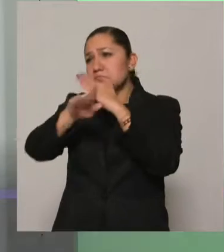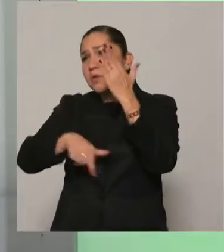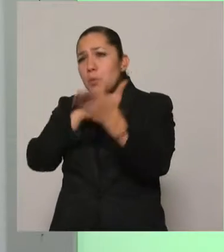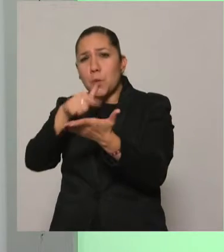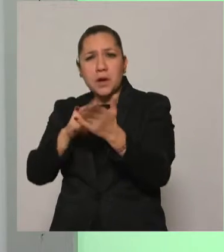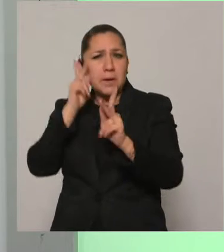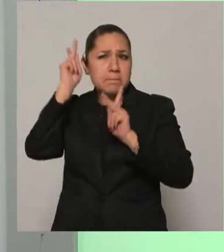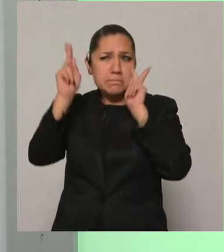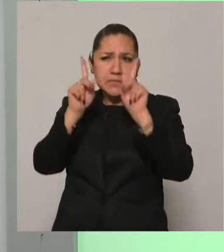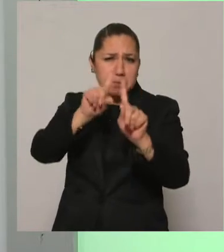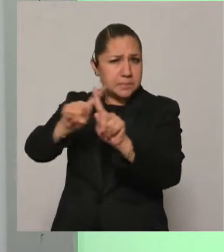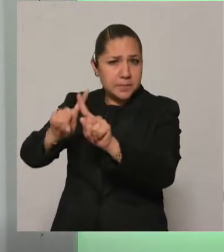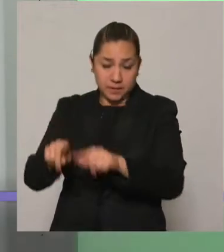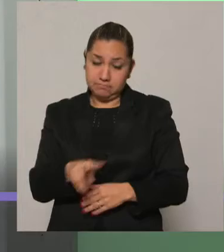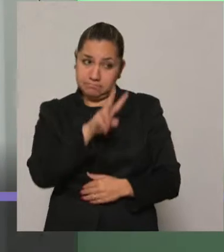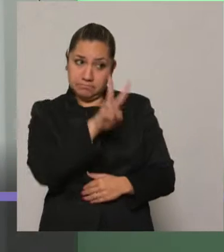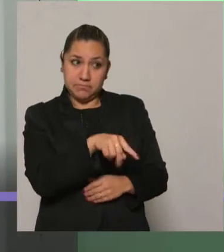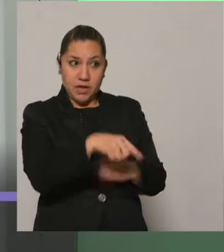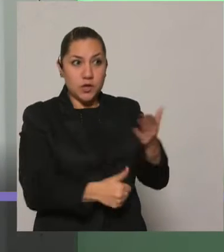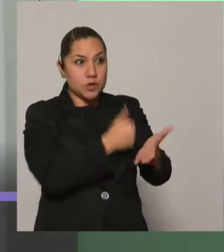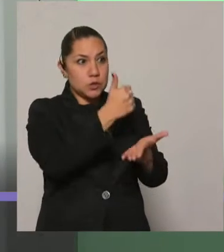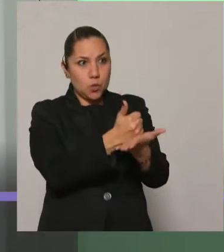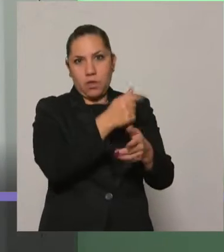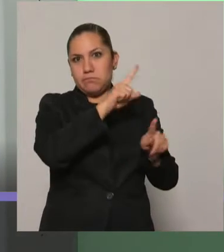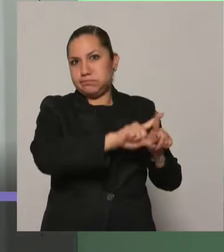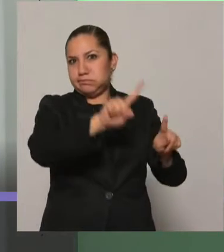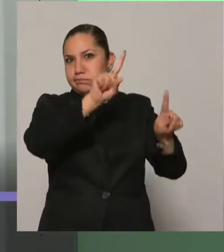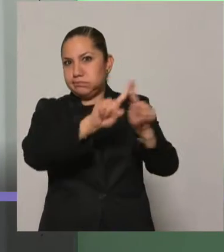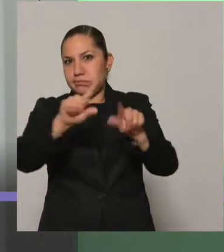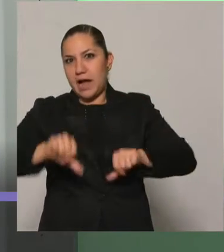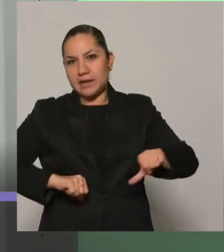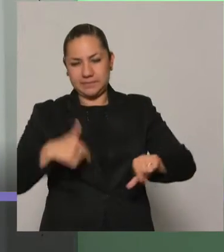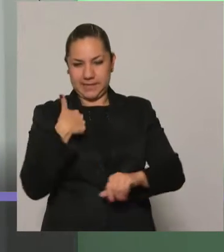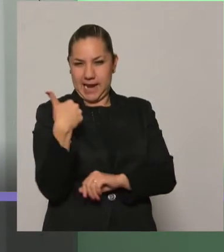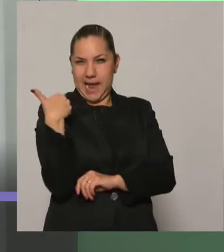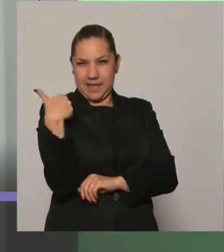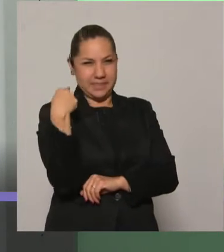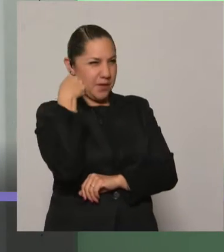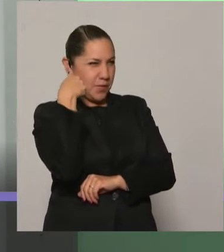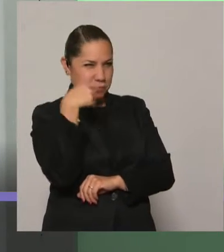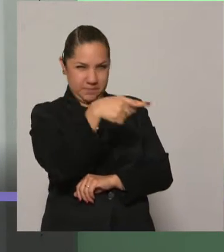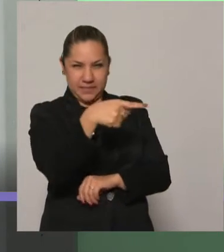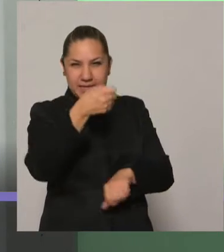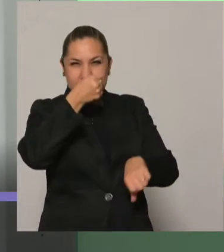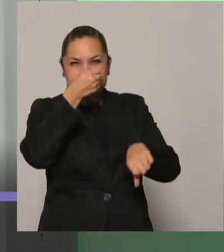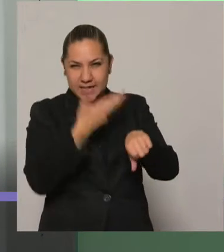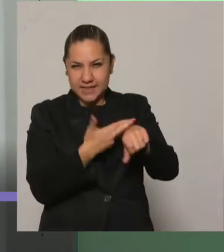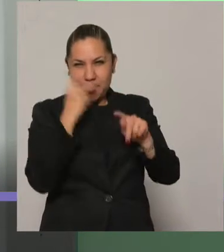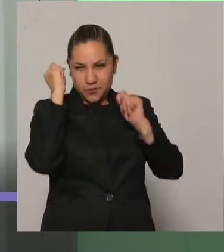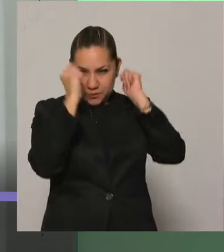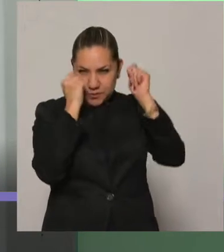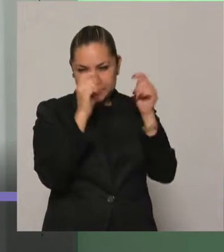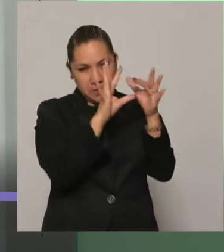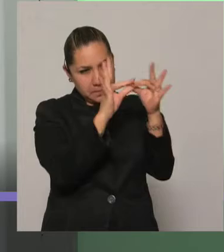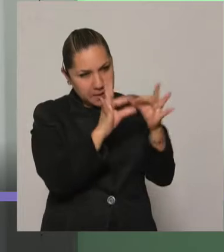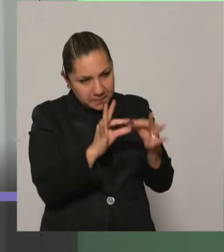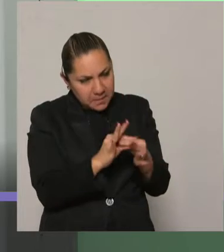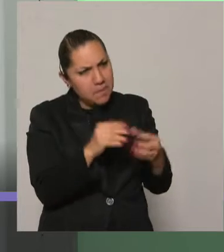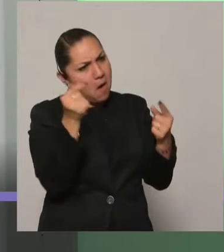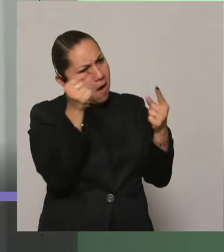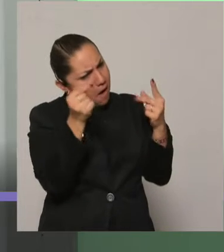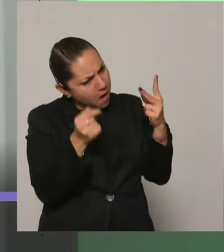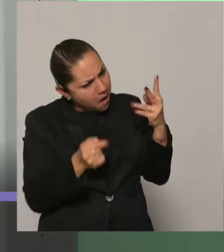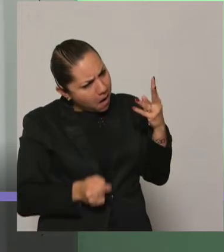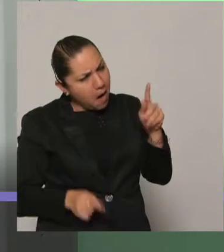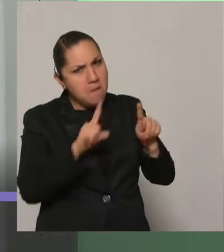está llena de propuestas muy interesantes. Escuchaba al secretario de Turismo. Al secretario de Turismo, y hay propuestas muy interesantes,